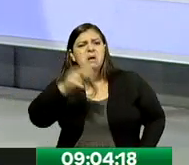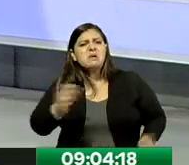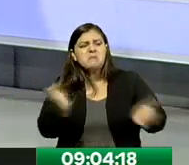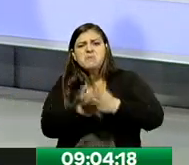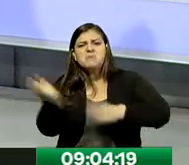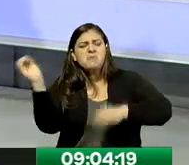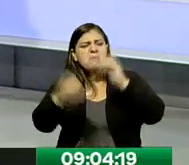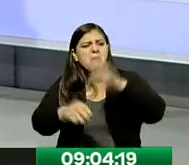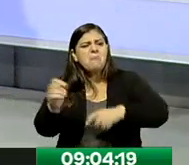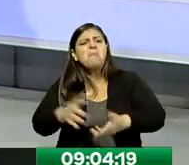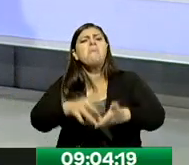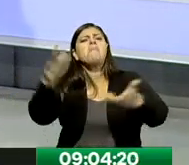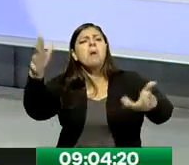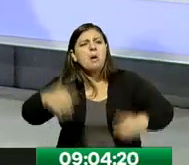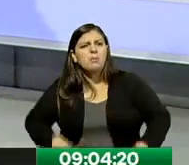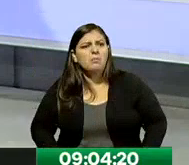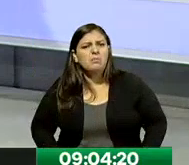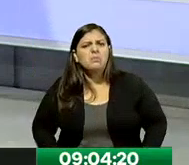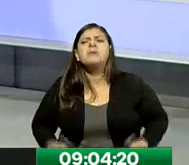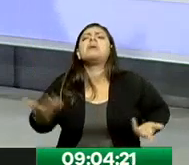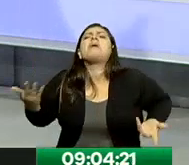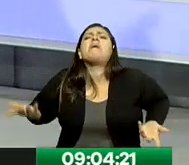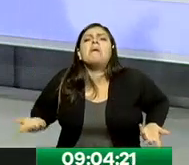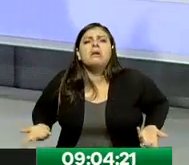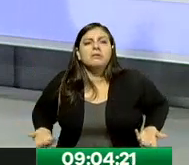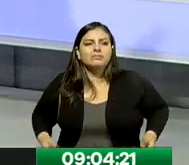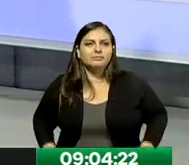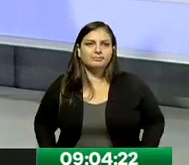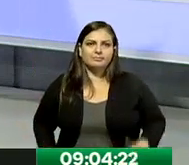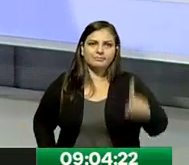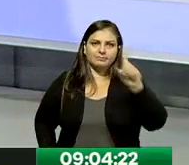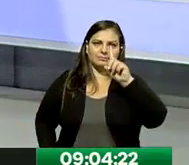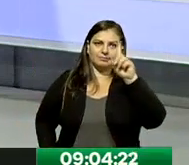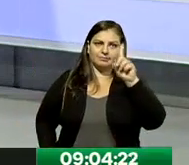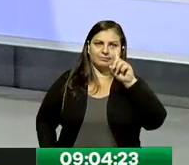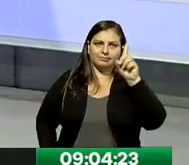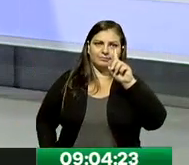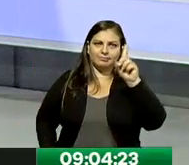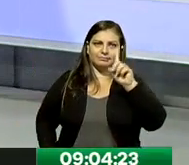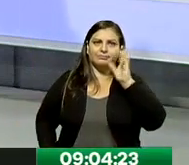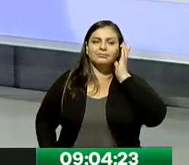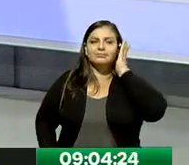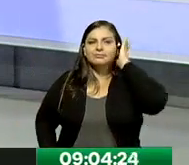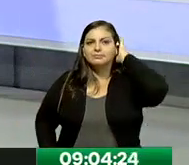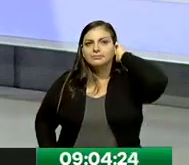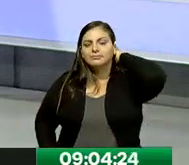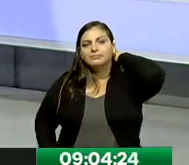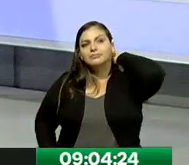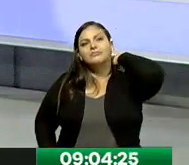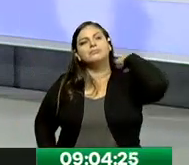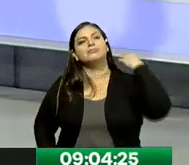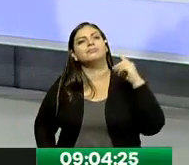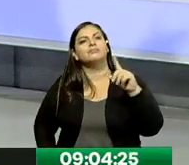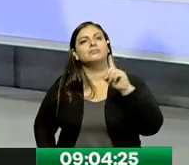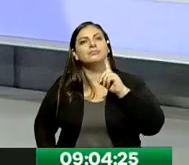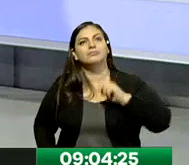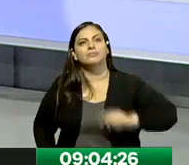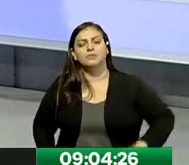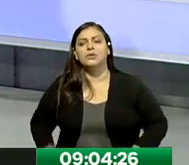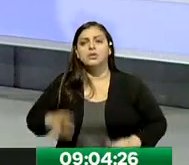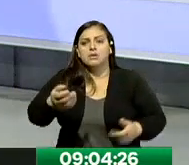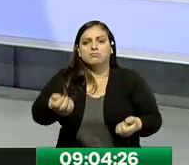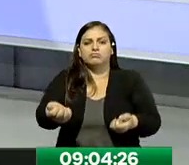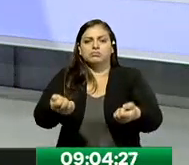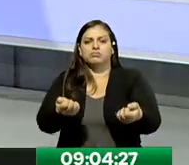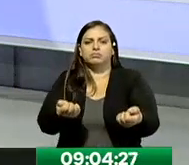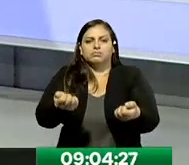3 veces y que hace la gente, tiene que sacar a la esquina. No, no es que tiene que sacar a la esquina. Porque 2 días sí puede tener la